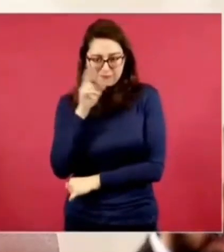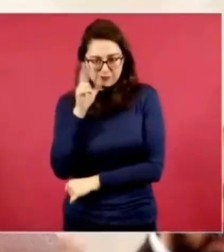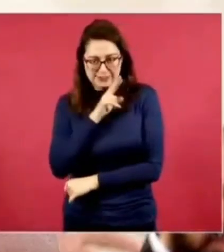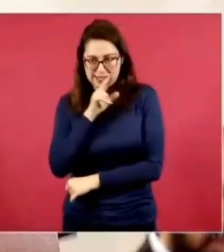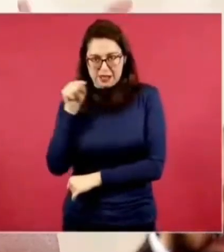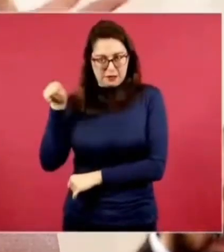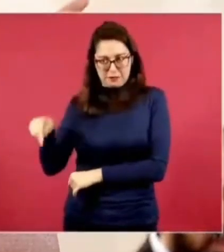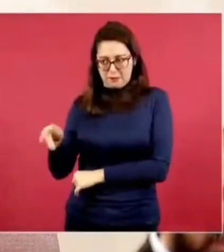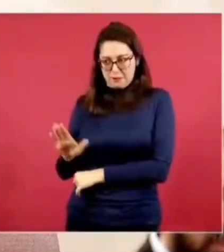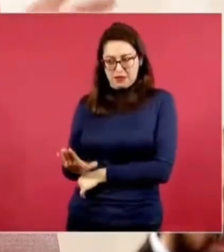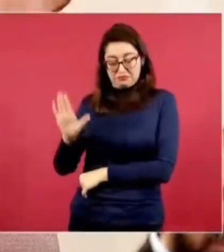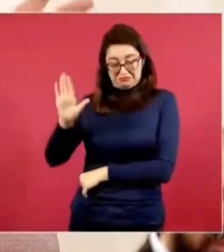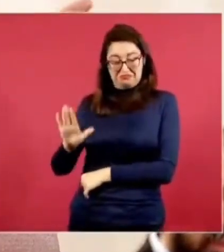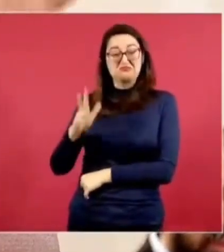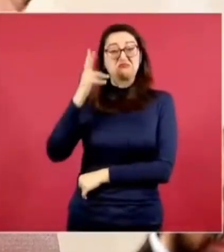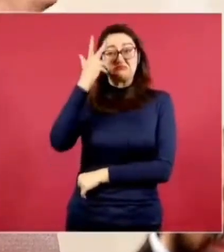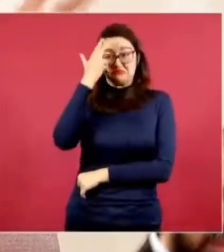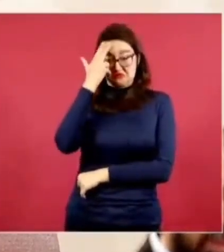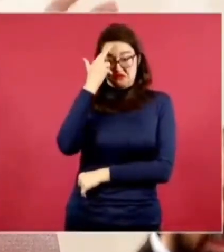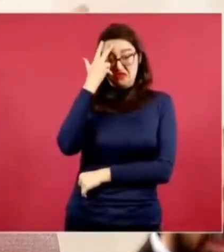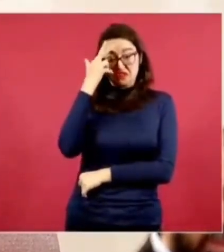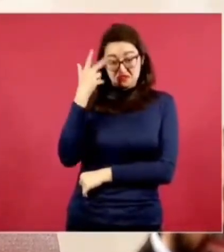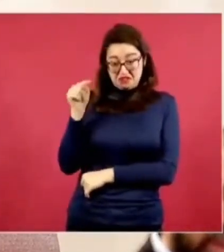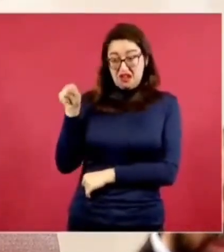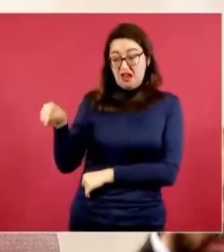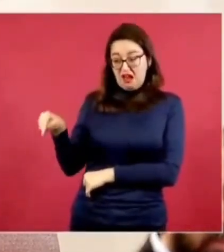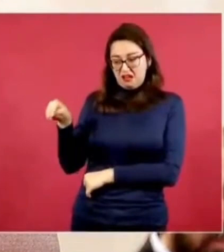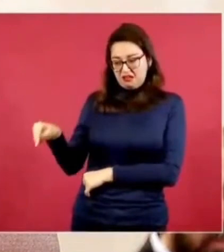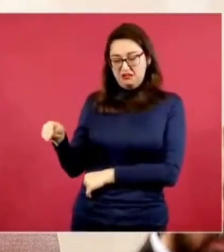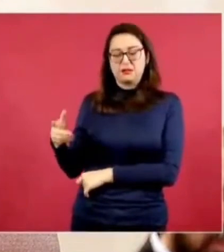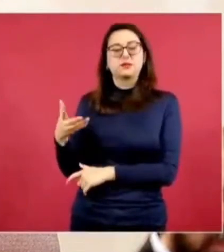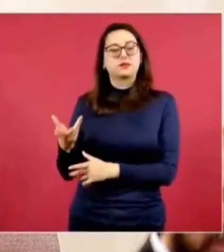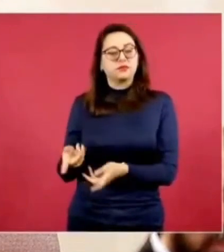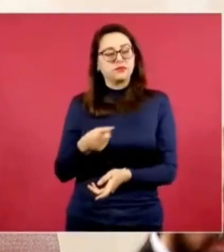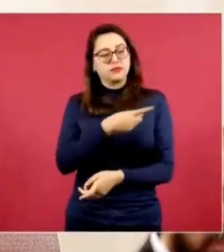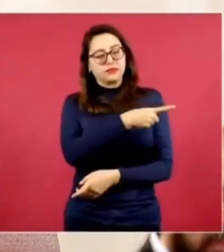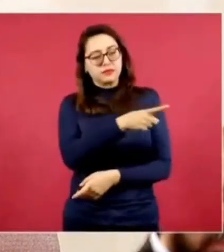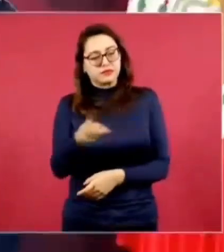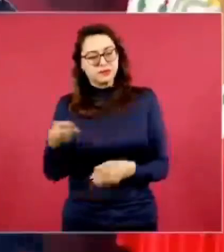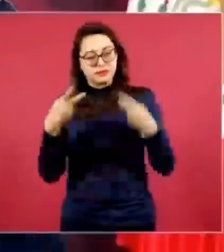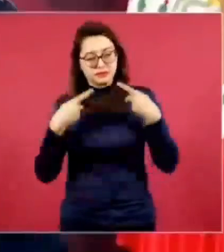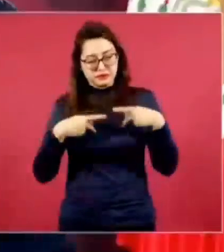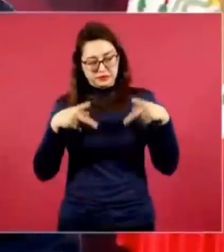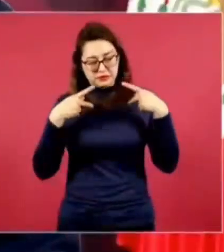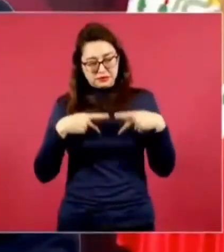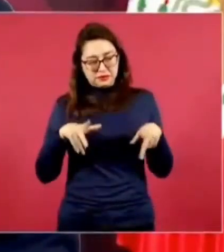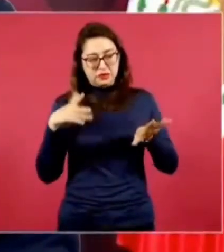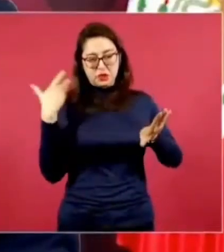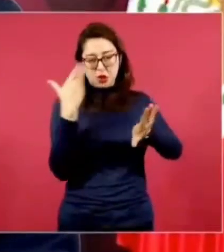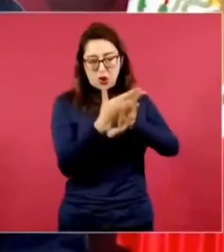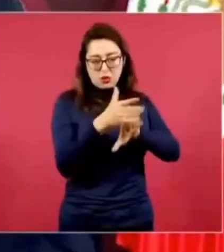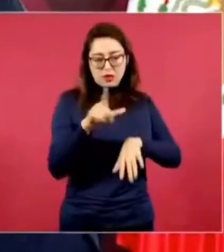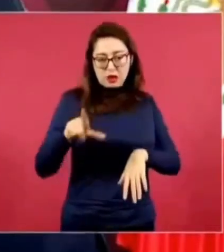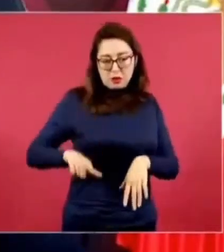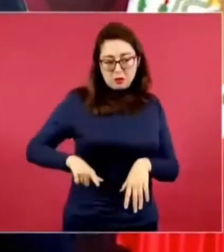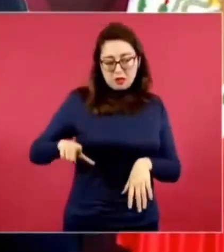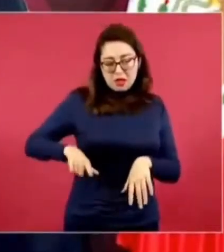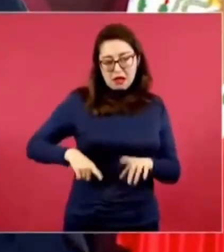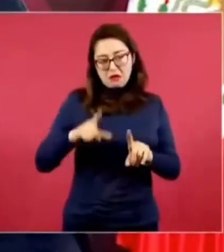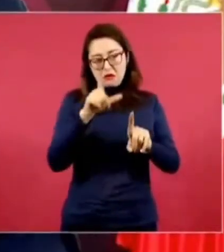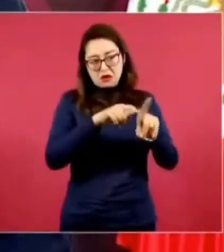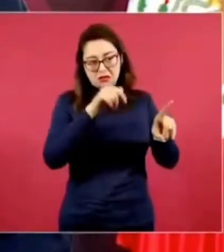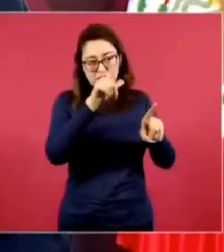ahí llevaron presos a los dirigentes de las de la huelga de Rio blanco y a todos los